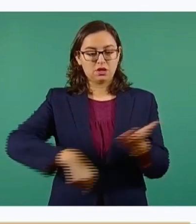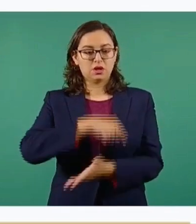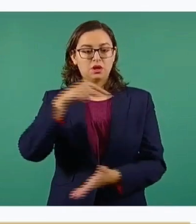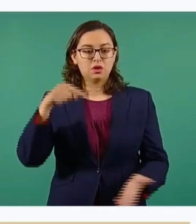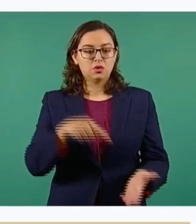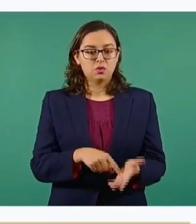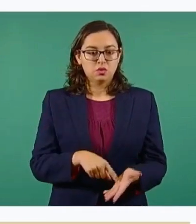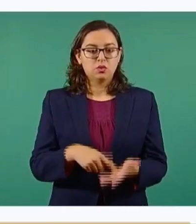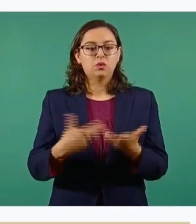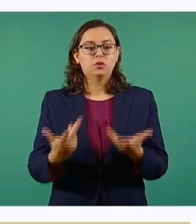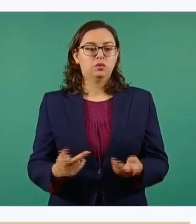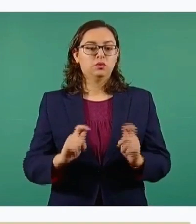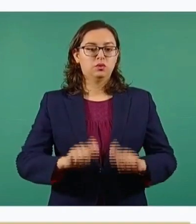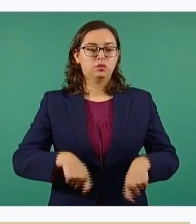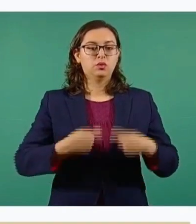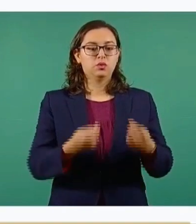instalaran